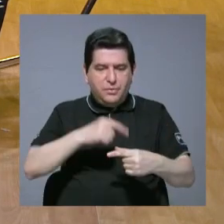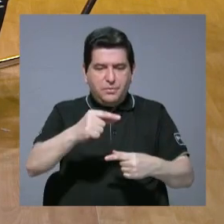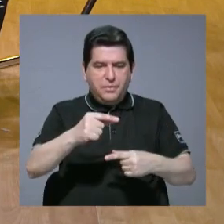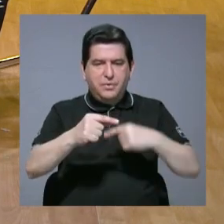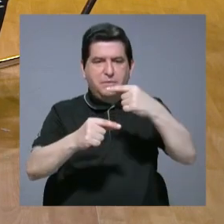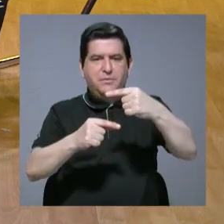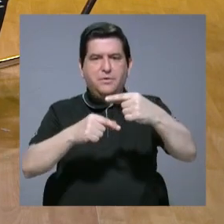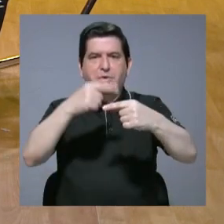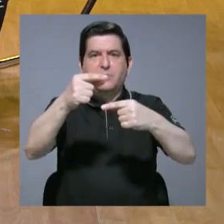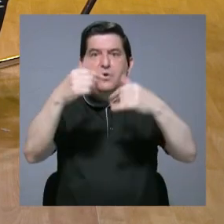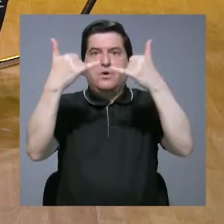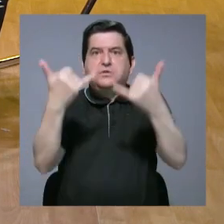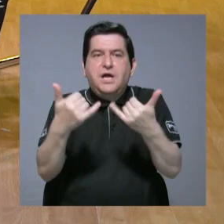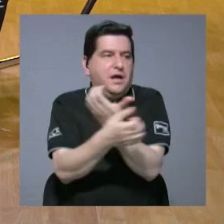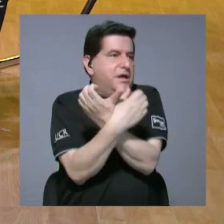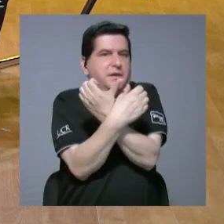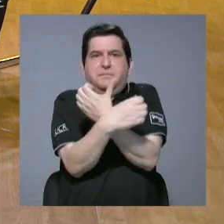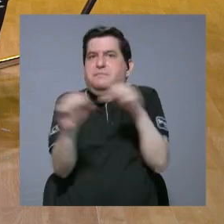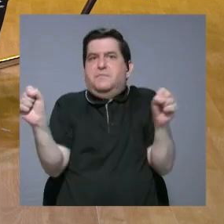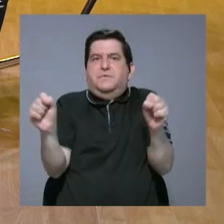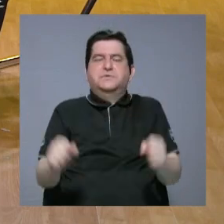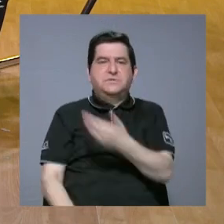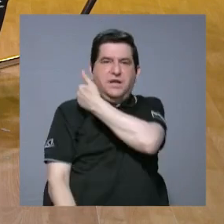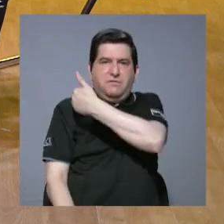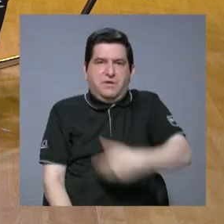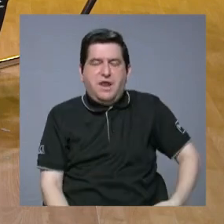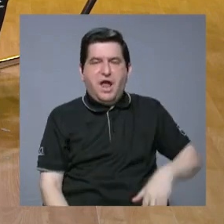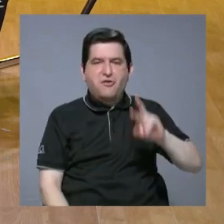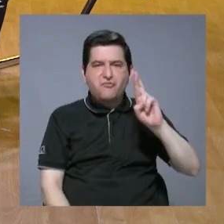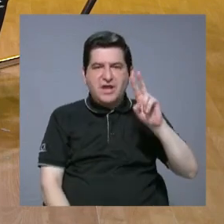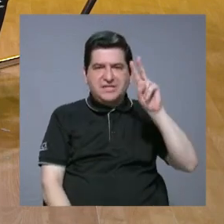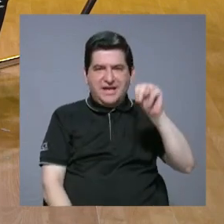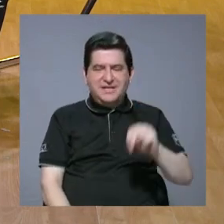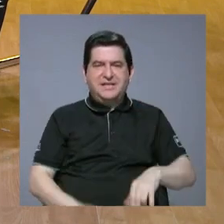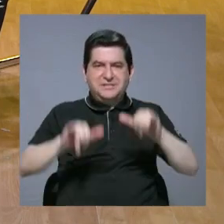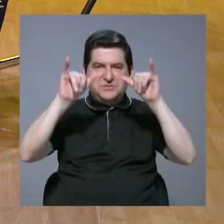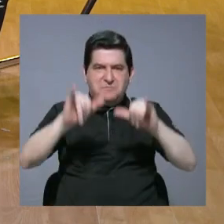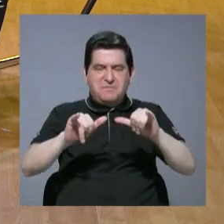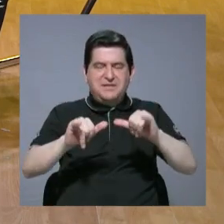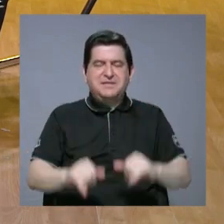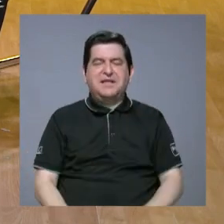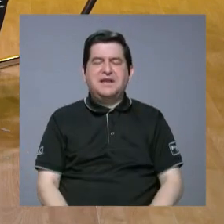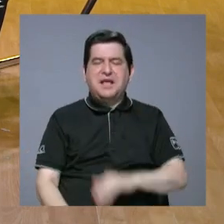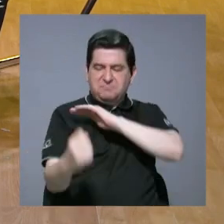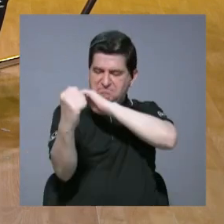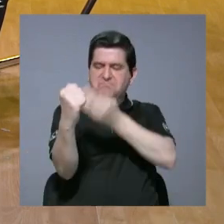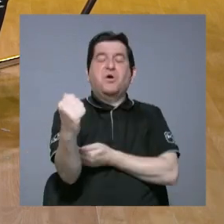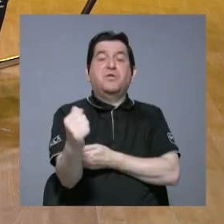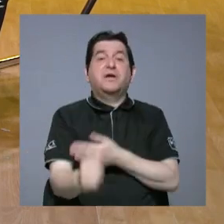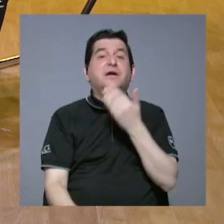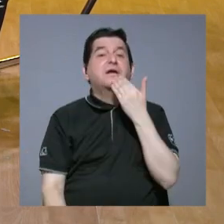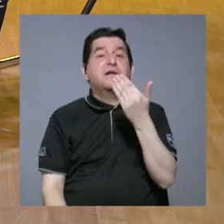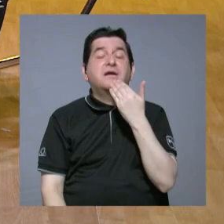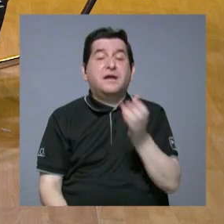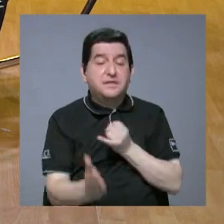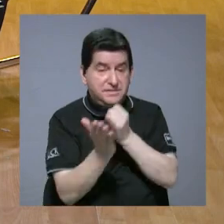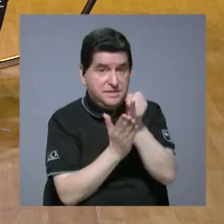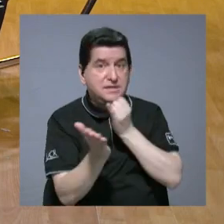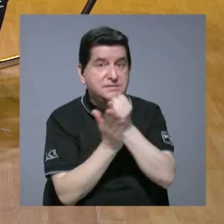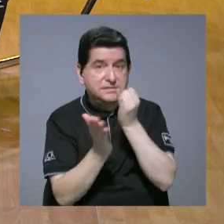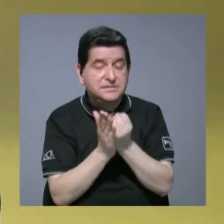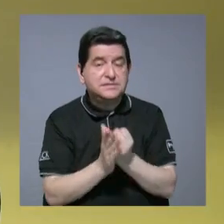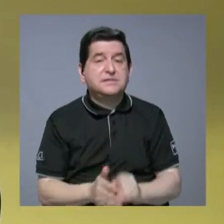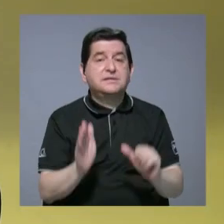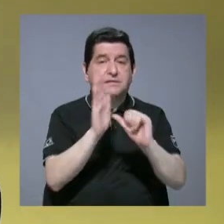ya resultaba imposible para el presidente Richard Nixon sostenerse en el poder, también gracias a las investigaciones del